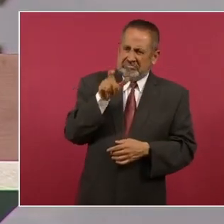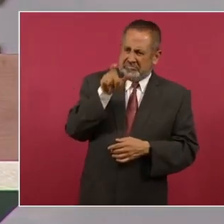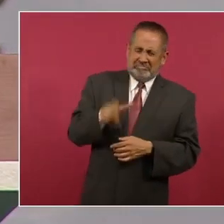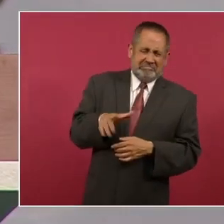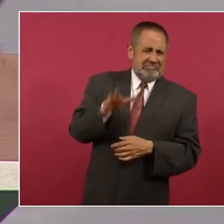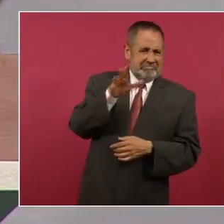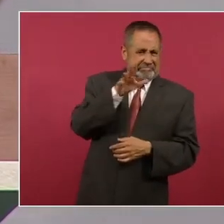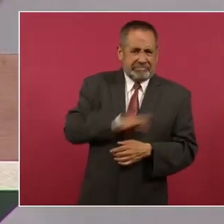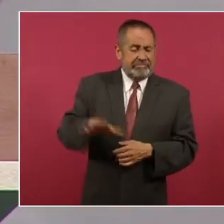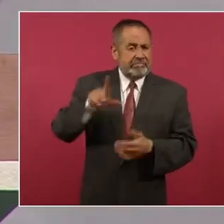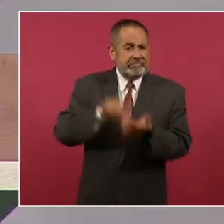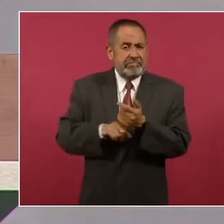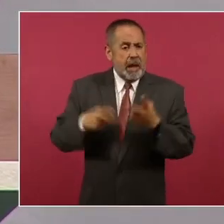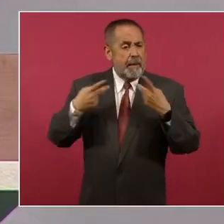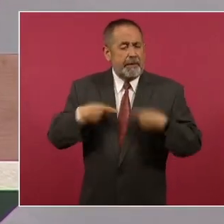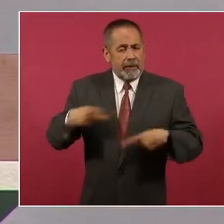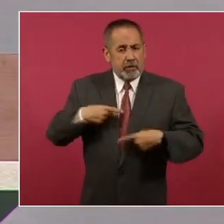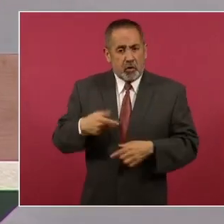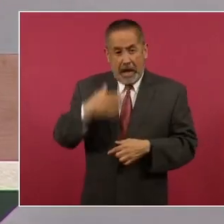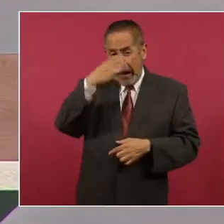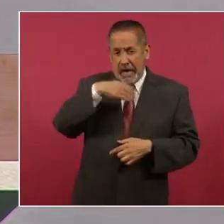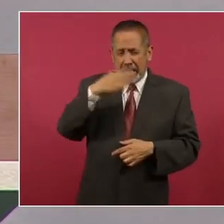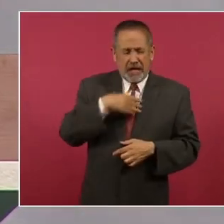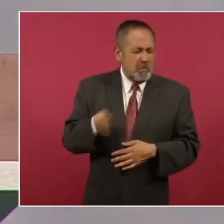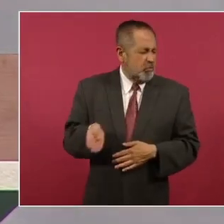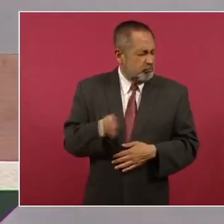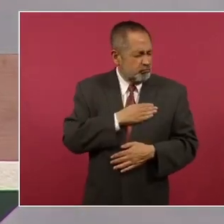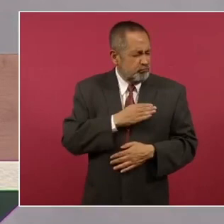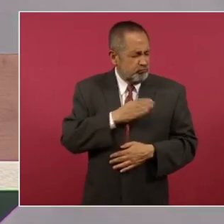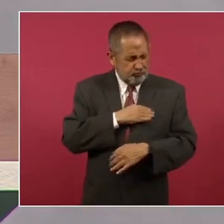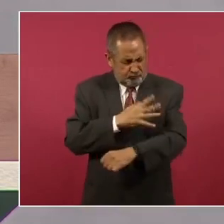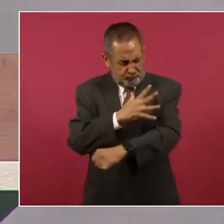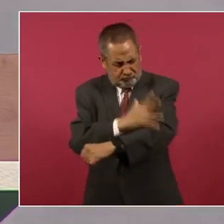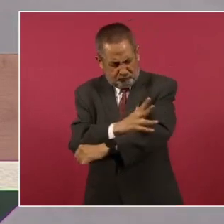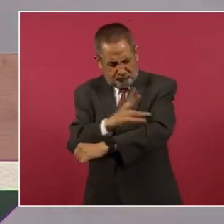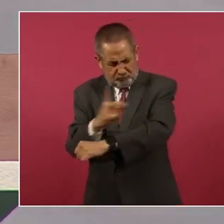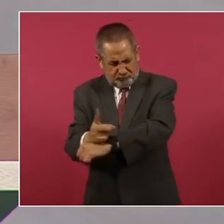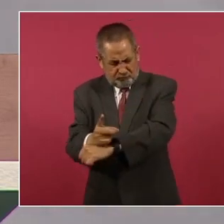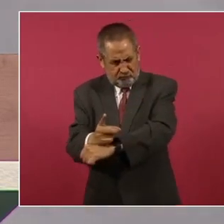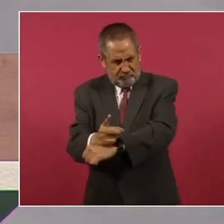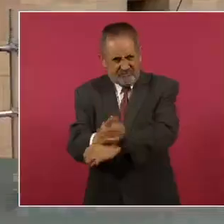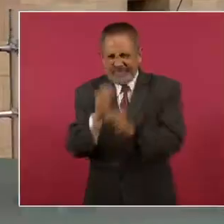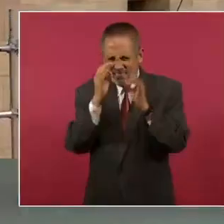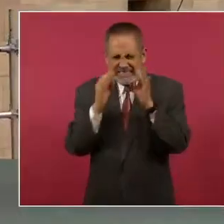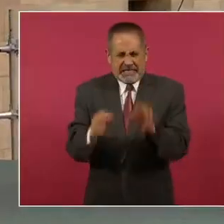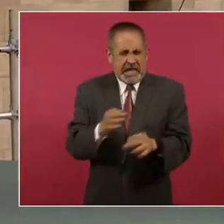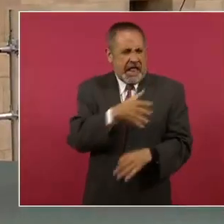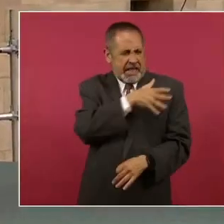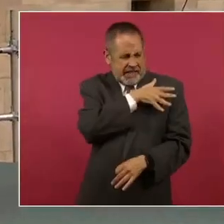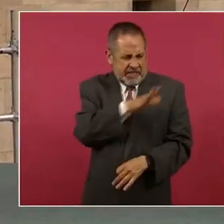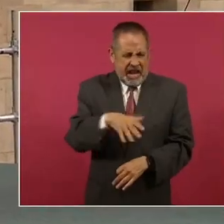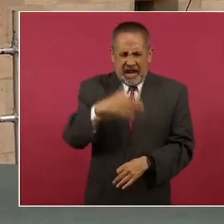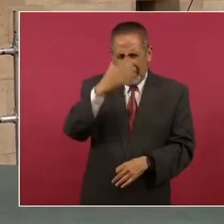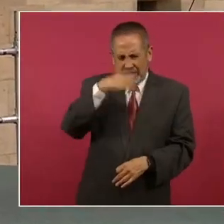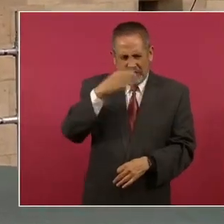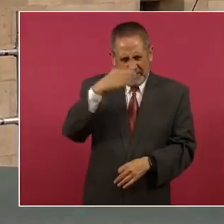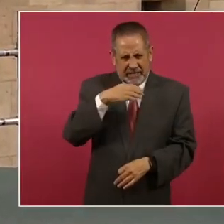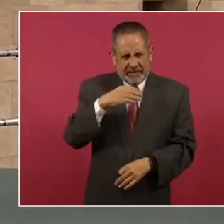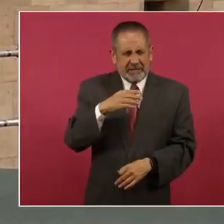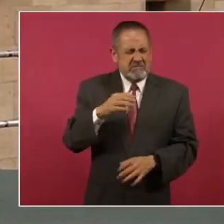excepcionales de un hombre noble y justo como el general Lázaro Cárdenas del